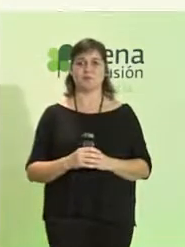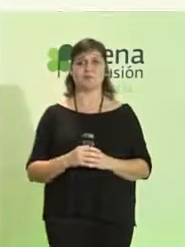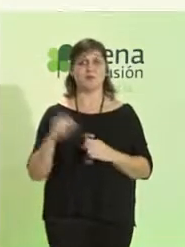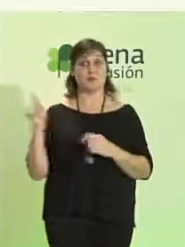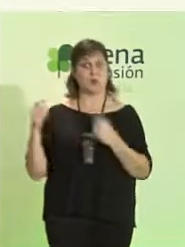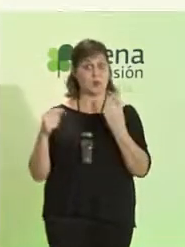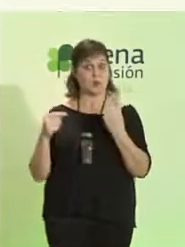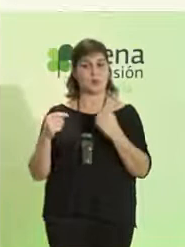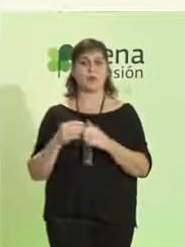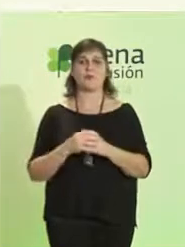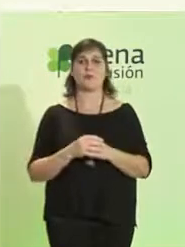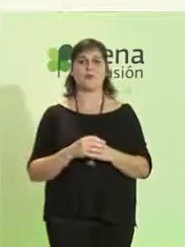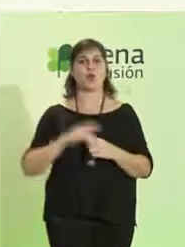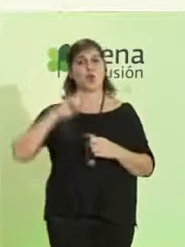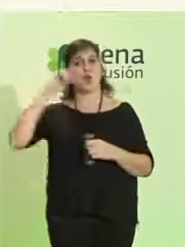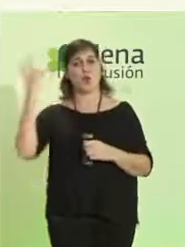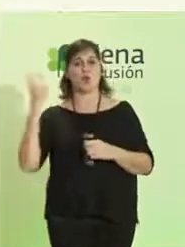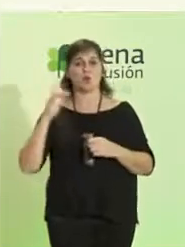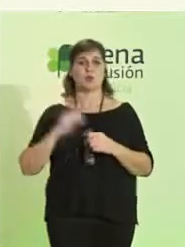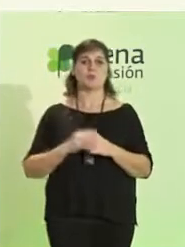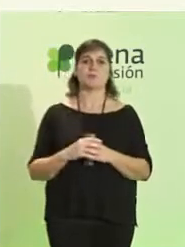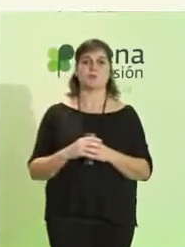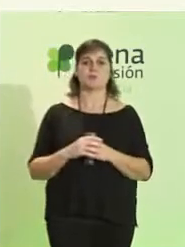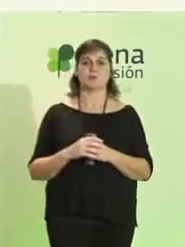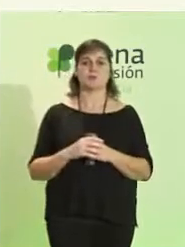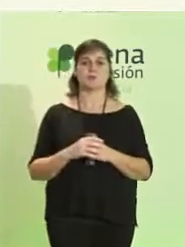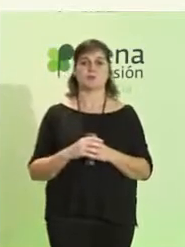Este es uno, este es otro.